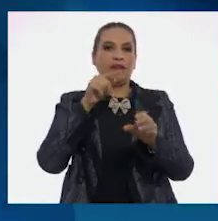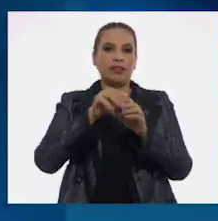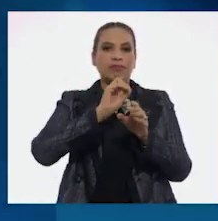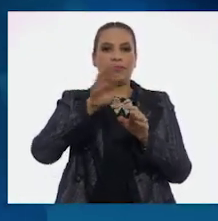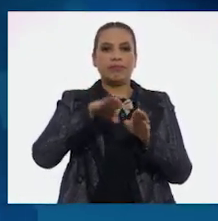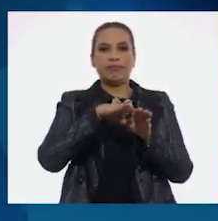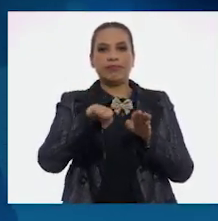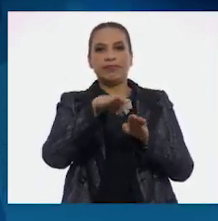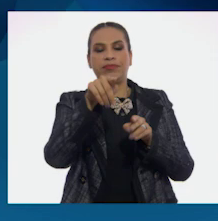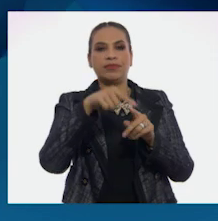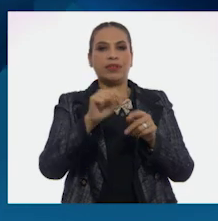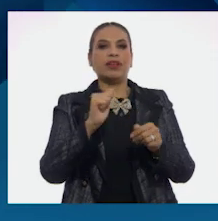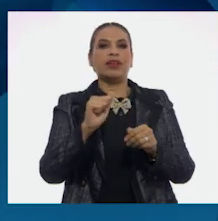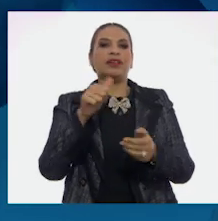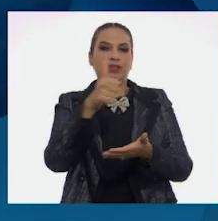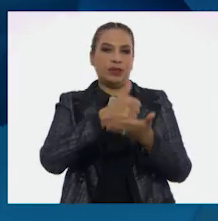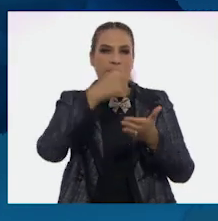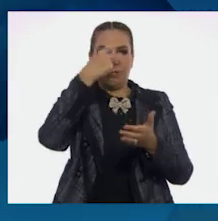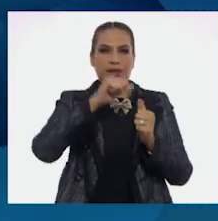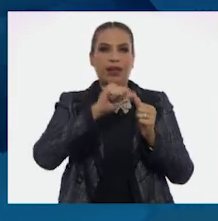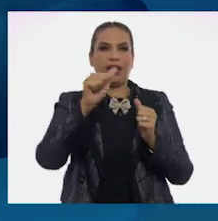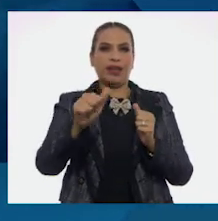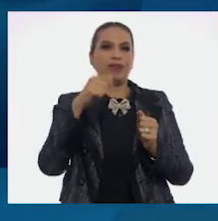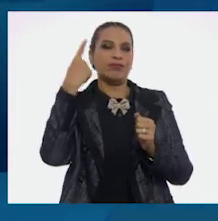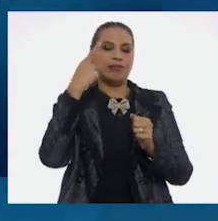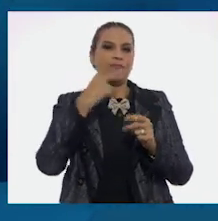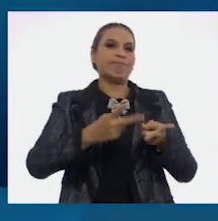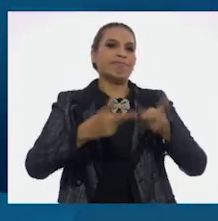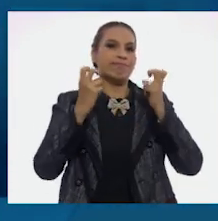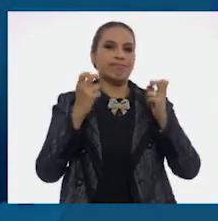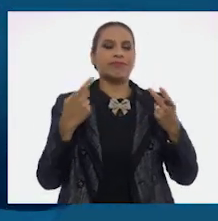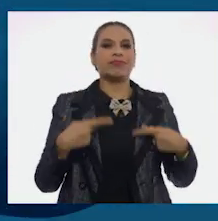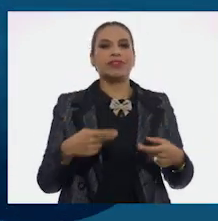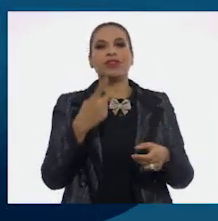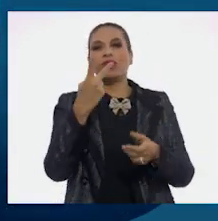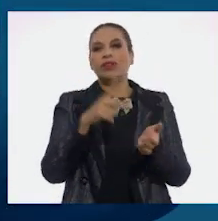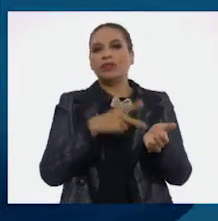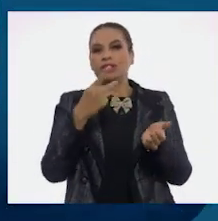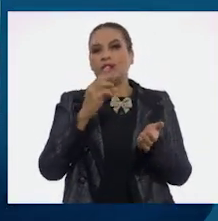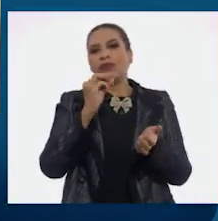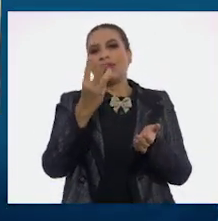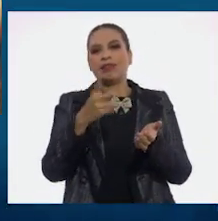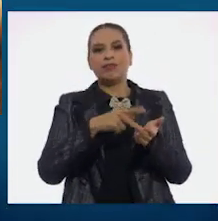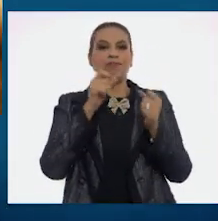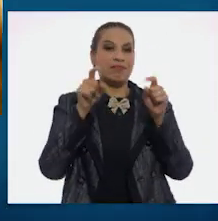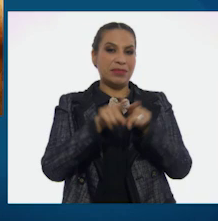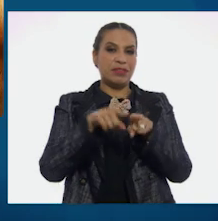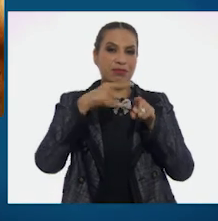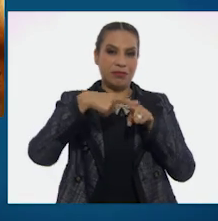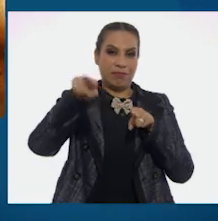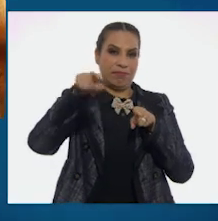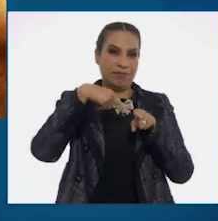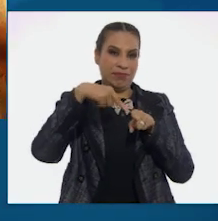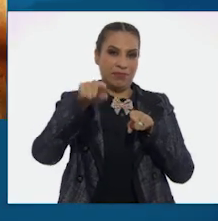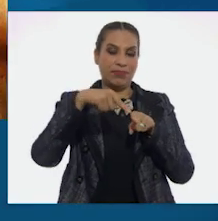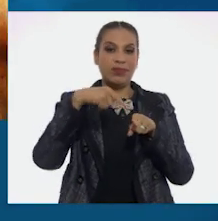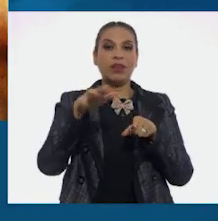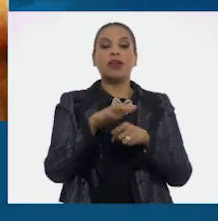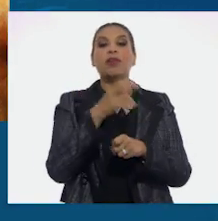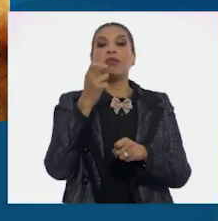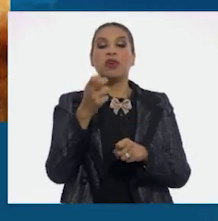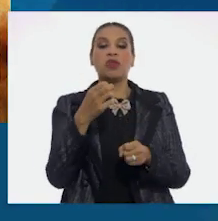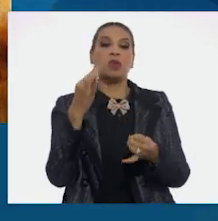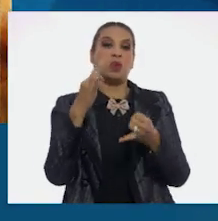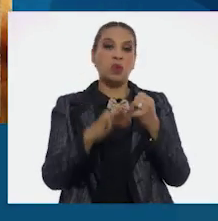la ruta entre la capital y Puebla era asaltado por facinerosos 2 o 3 veces en el mismo viaje, de tal manera que